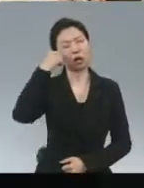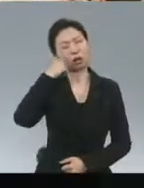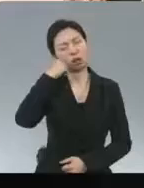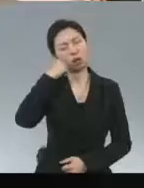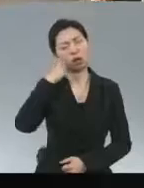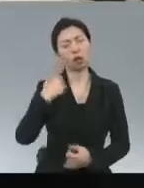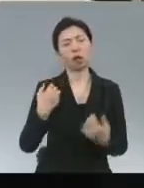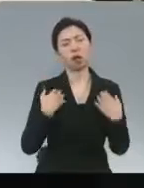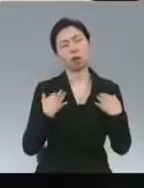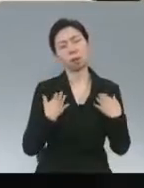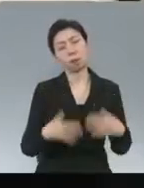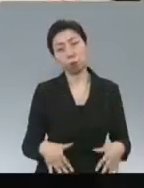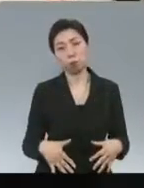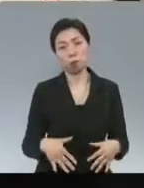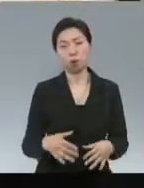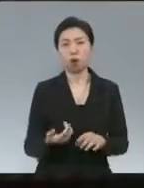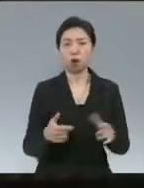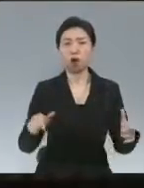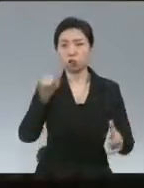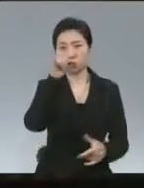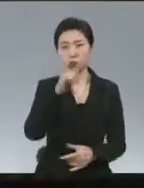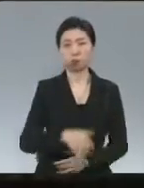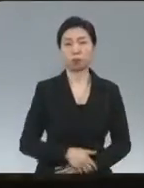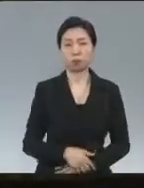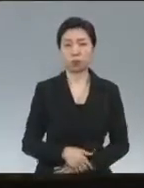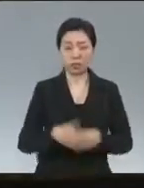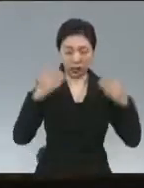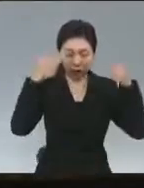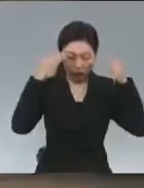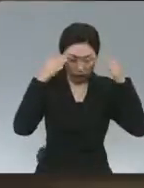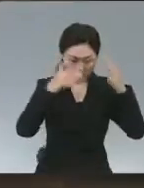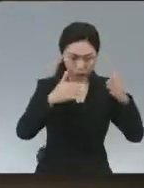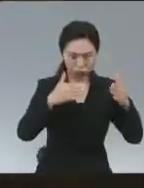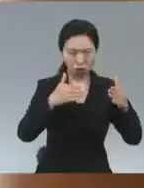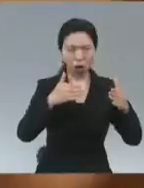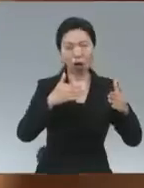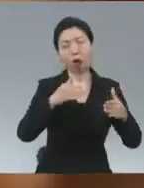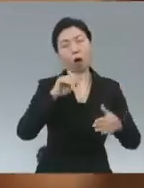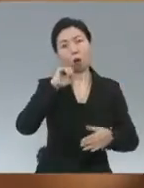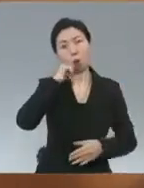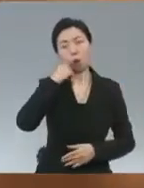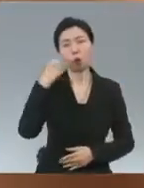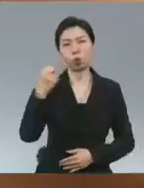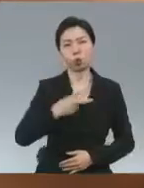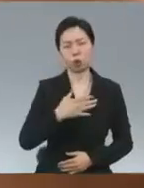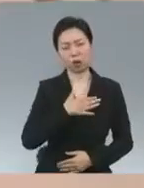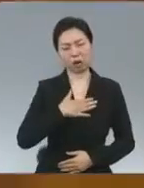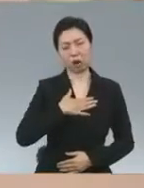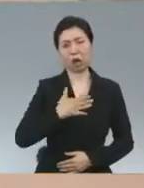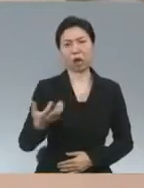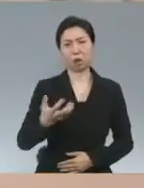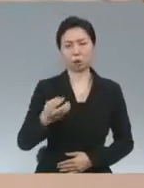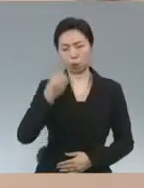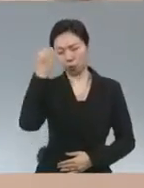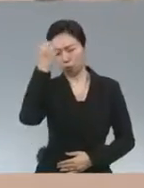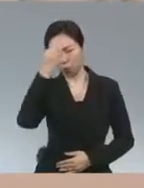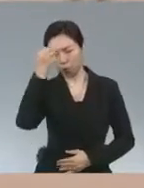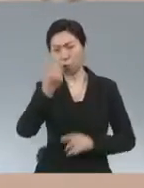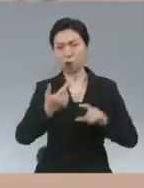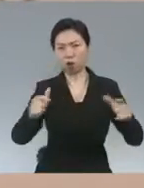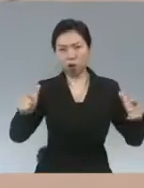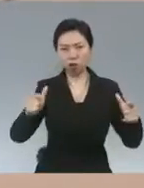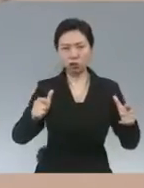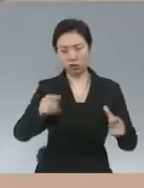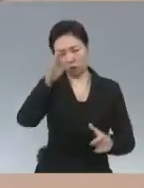casos de kobe 19 unos 60.000 menos que hace una semana dato que refleja cierta desaceleración en el ritmo de contagios